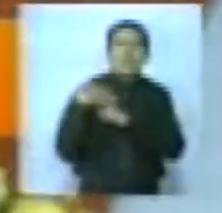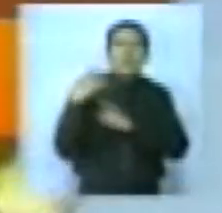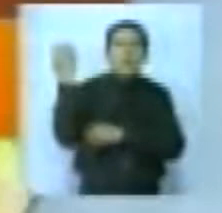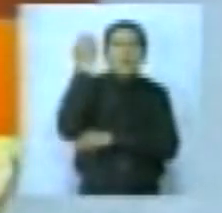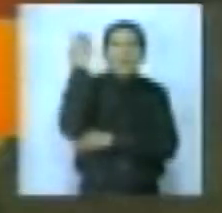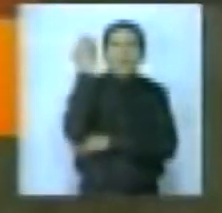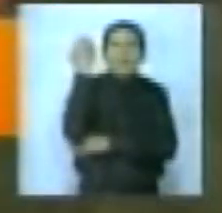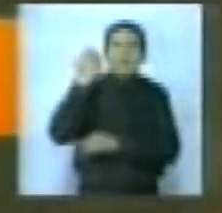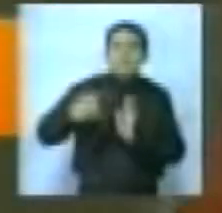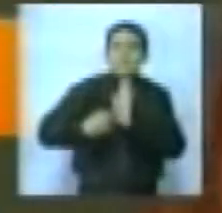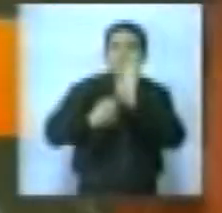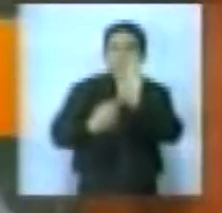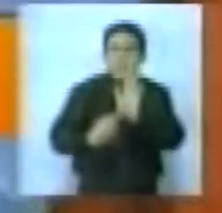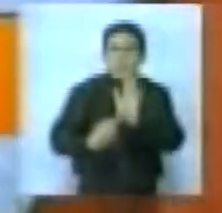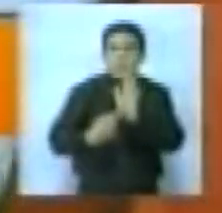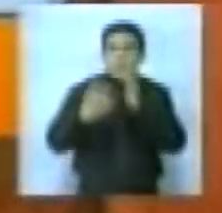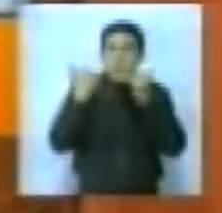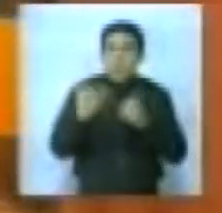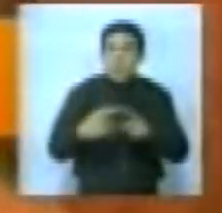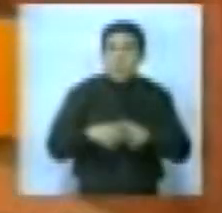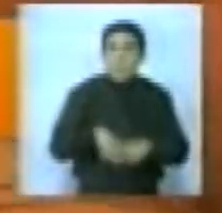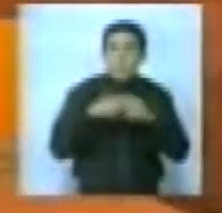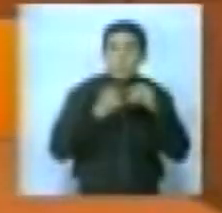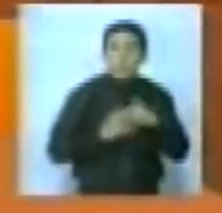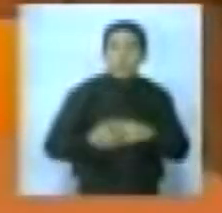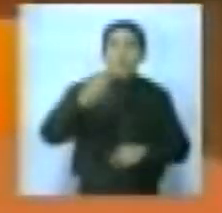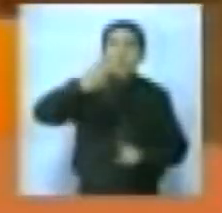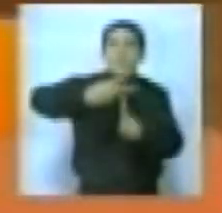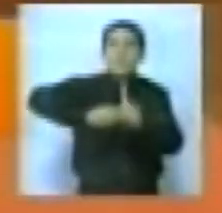país, el cual regirá durante